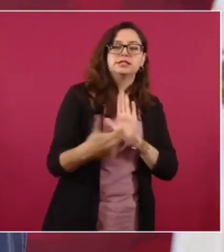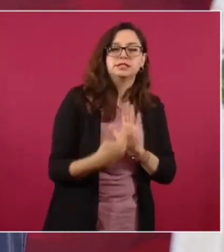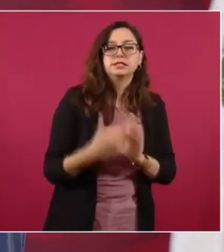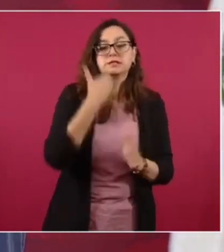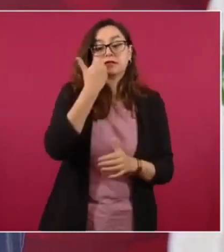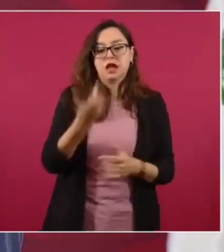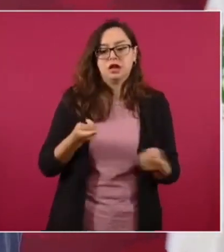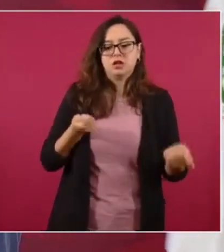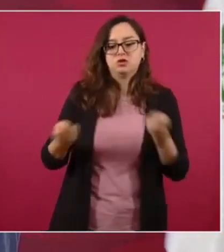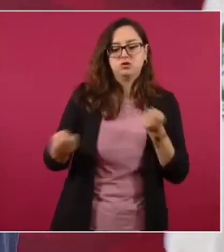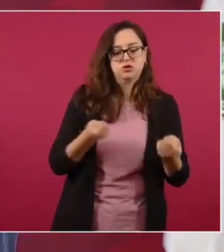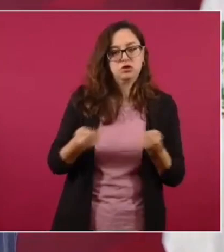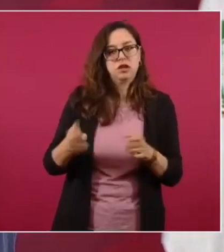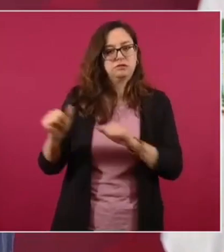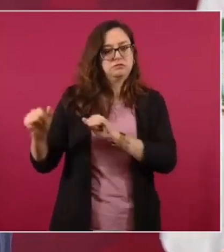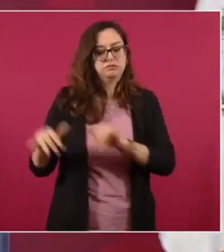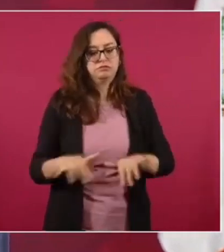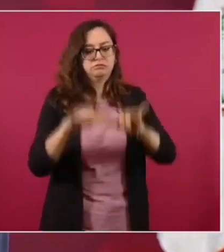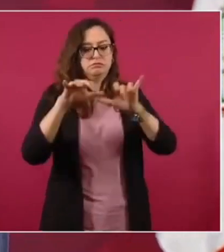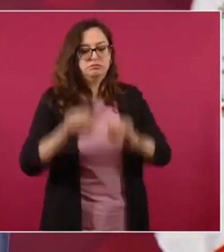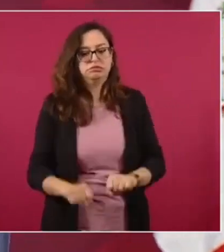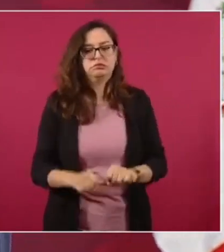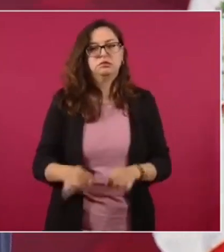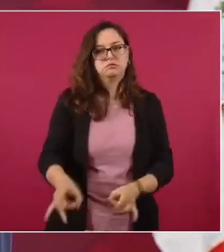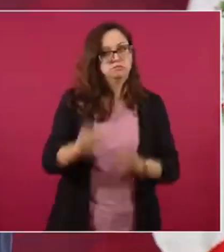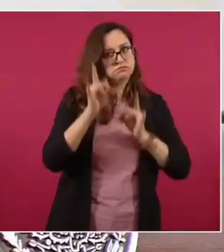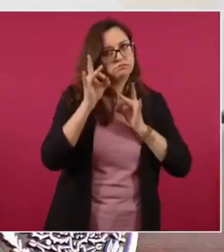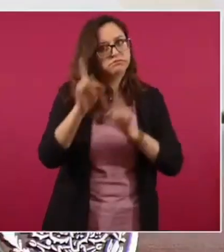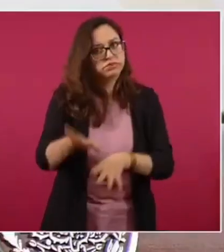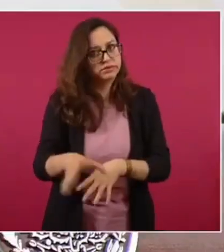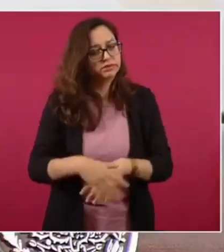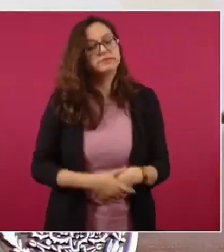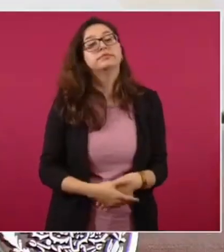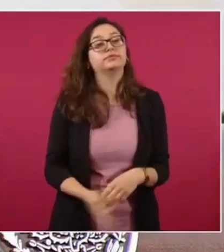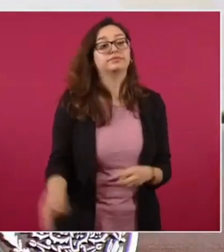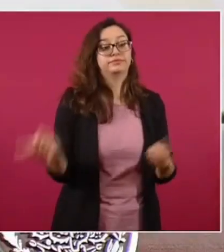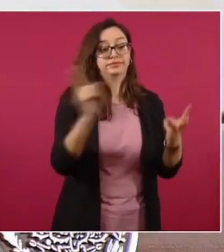dos invasiones de Estados Unidos y una de ellas